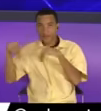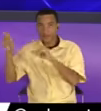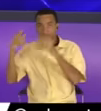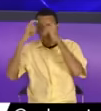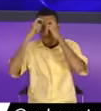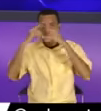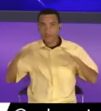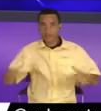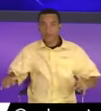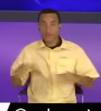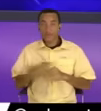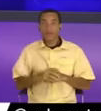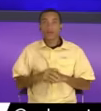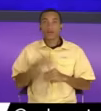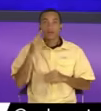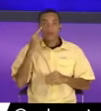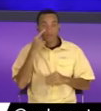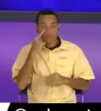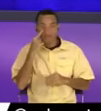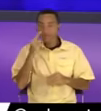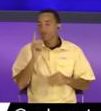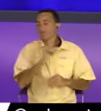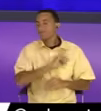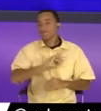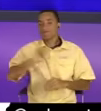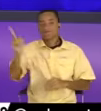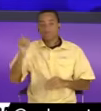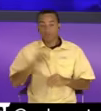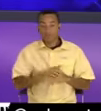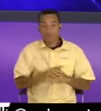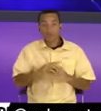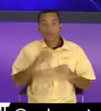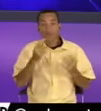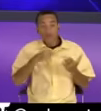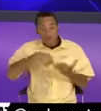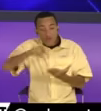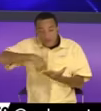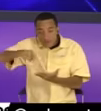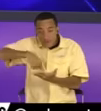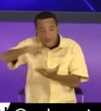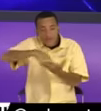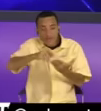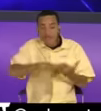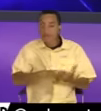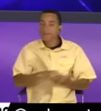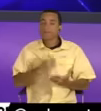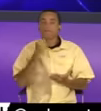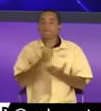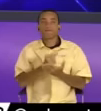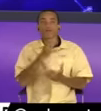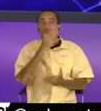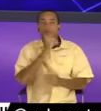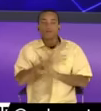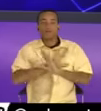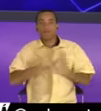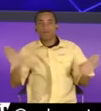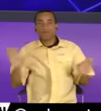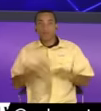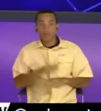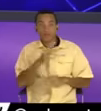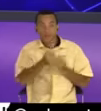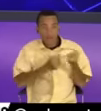no aprobar las firmas presentadas por el Movimiento Ciudadano Barranca Bermeja Social que apoya la candidatura de la